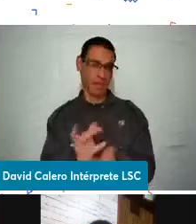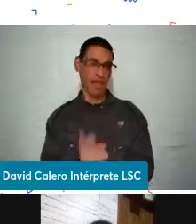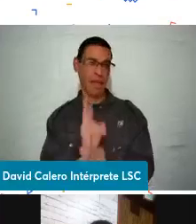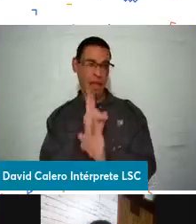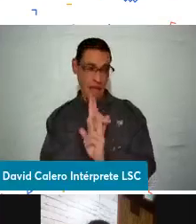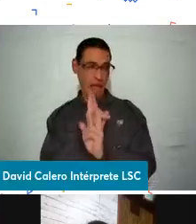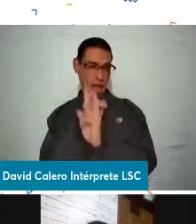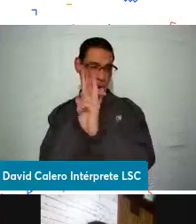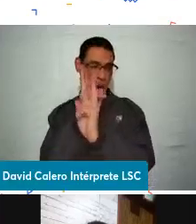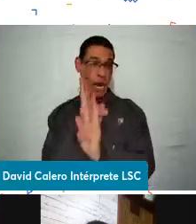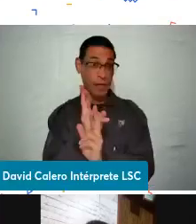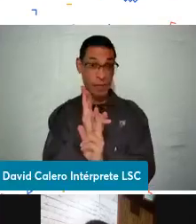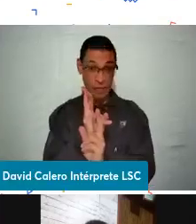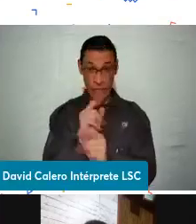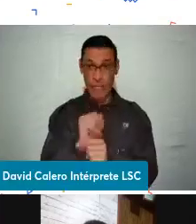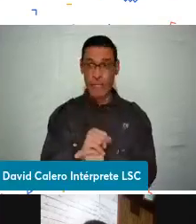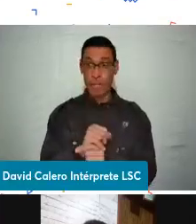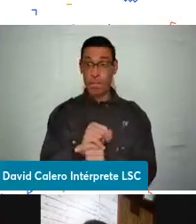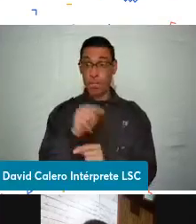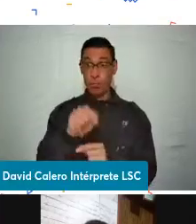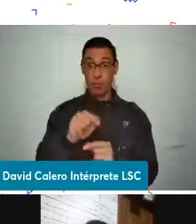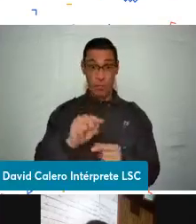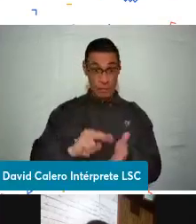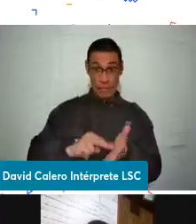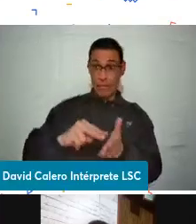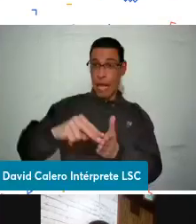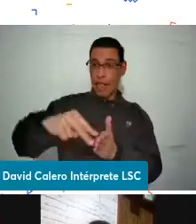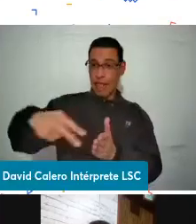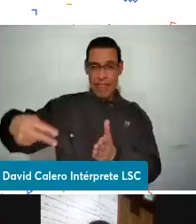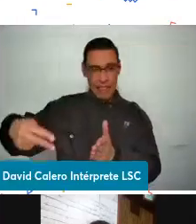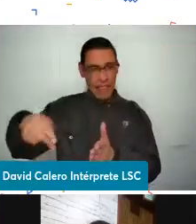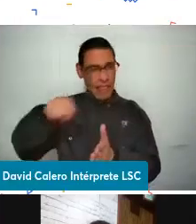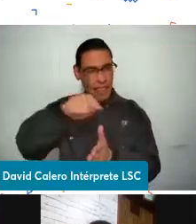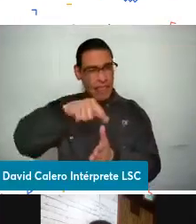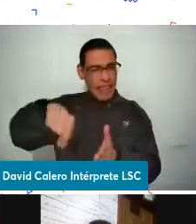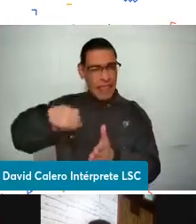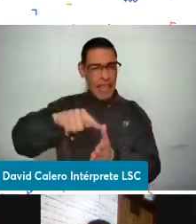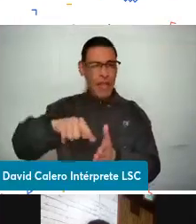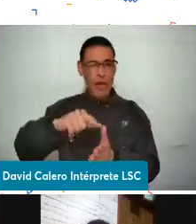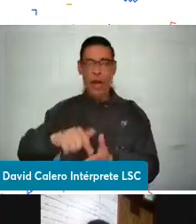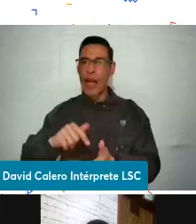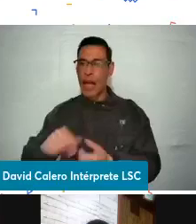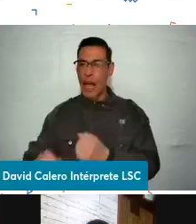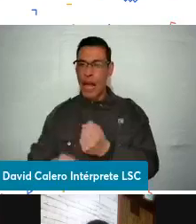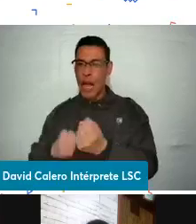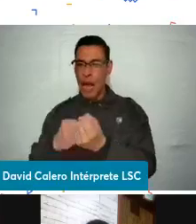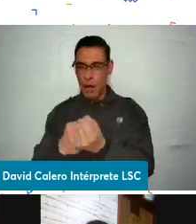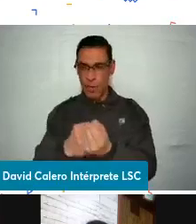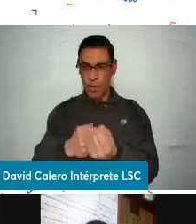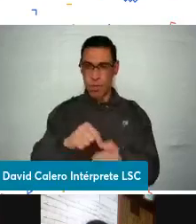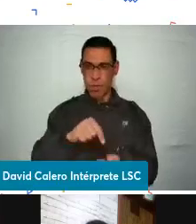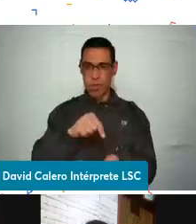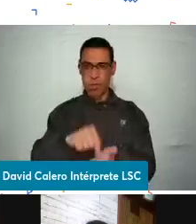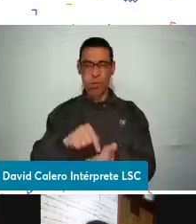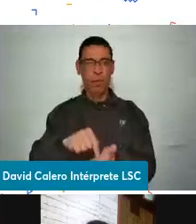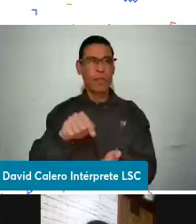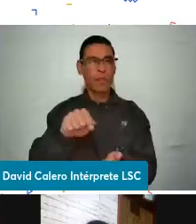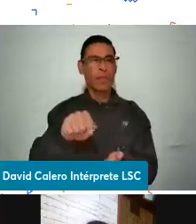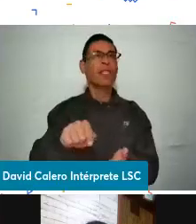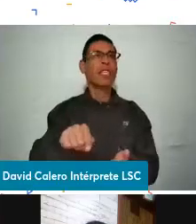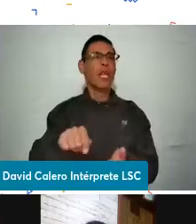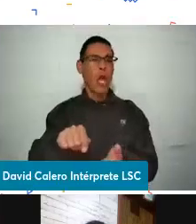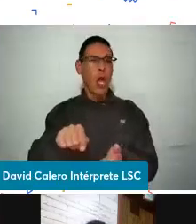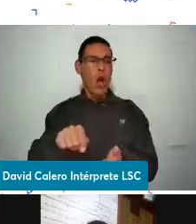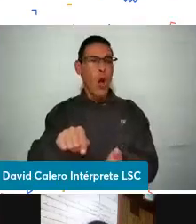la tecnología y todo este tipo de estrategias han contribuido en la educación inclusiva, en permitirnos que los